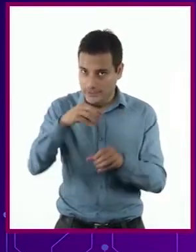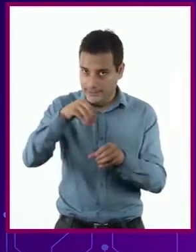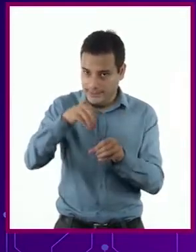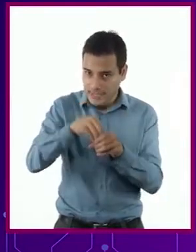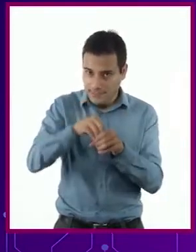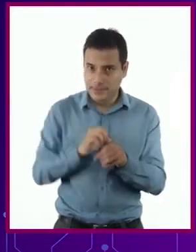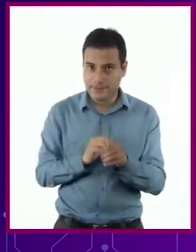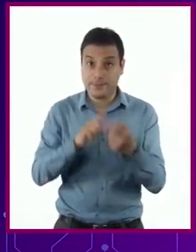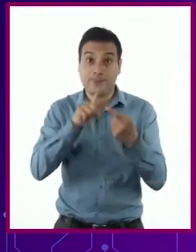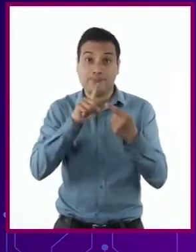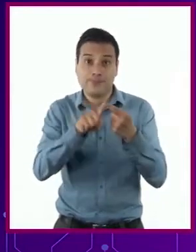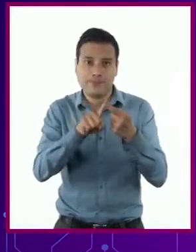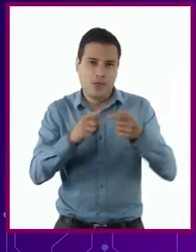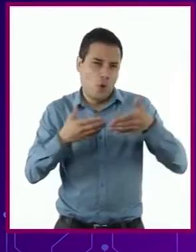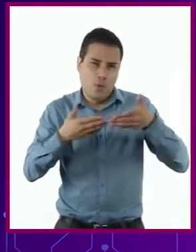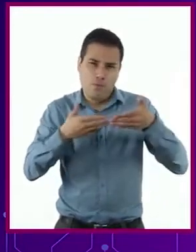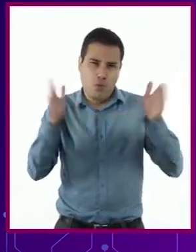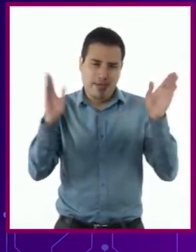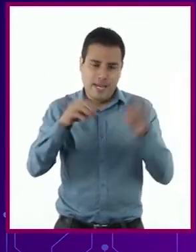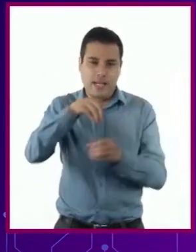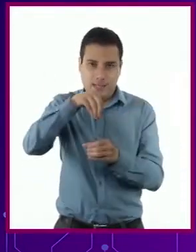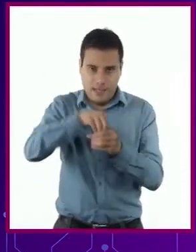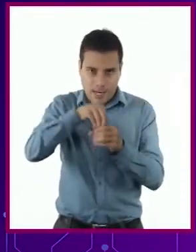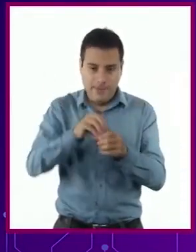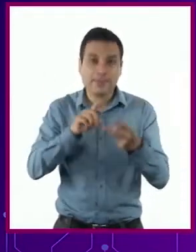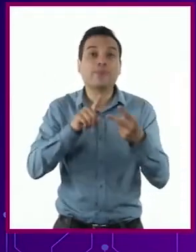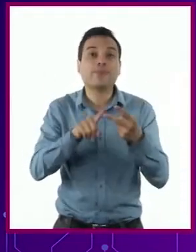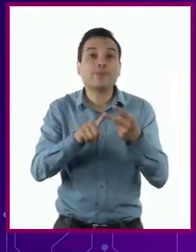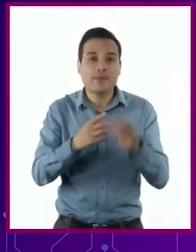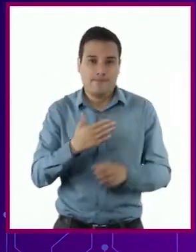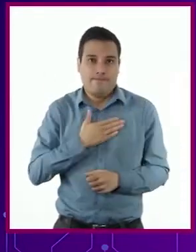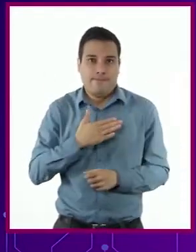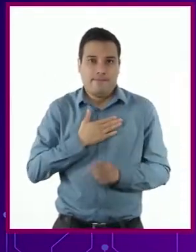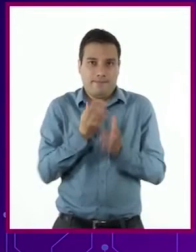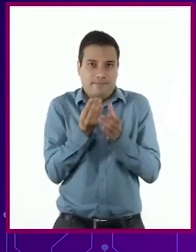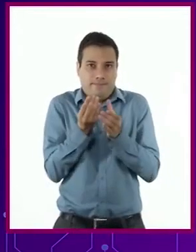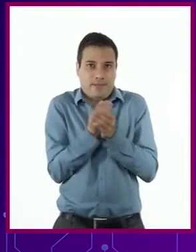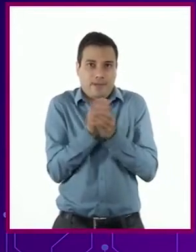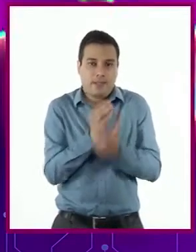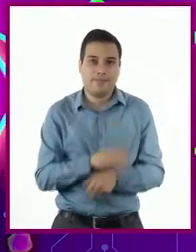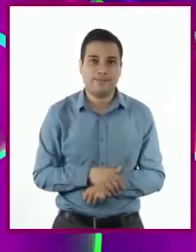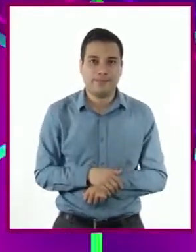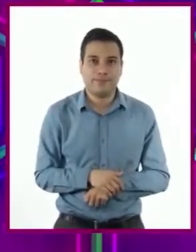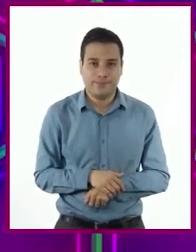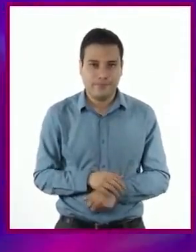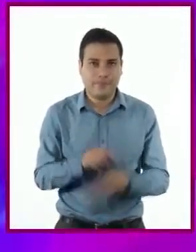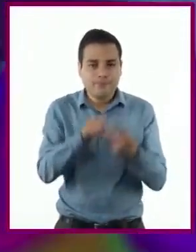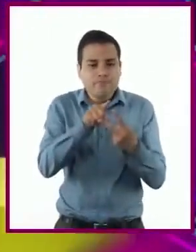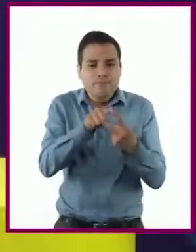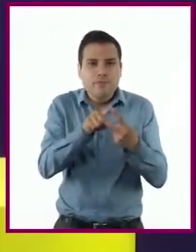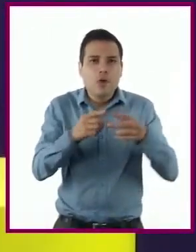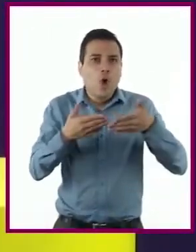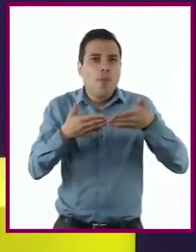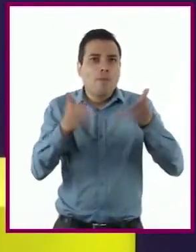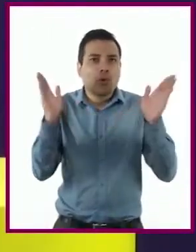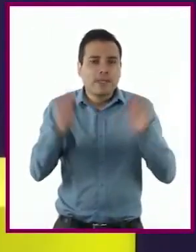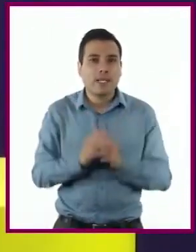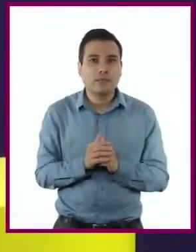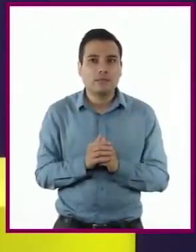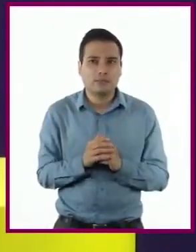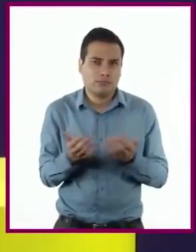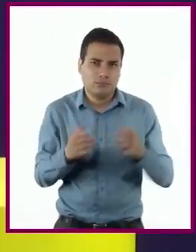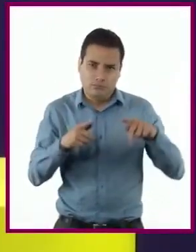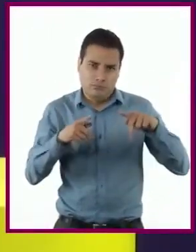ellas es la clave pública y otra es la clave privada. La clave pública es visible